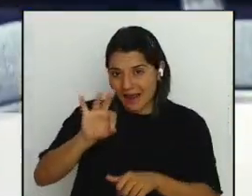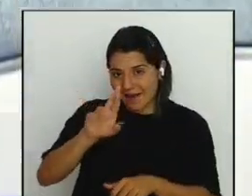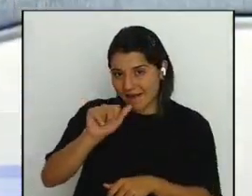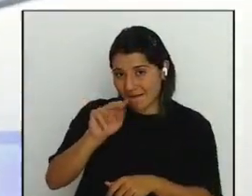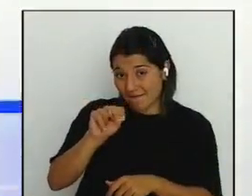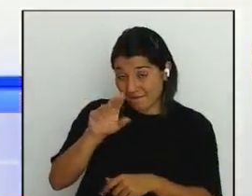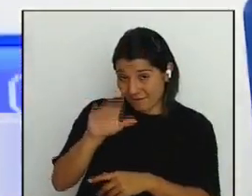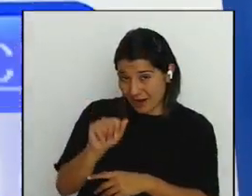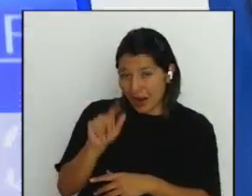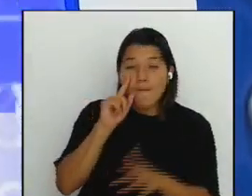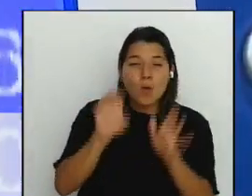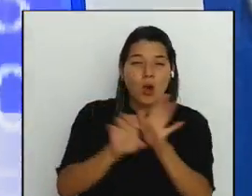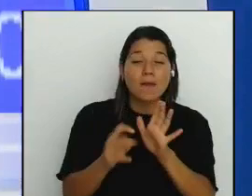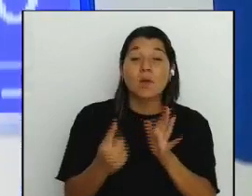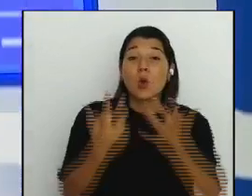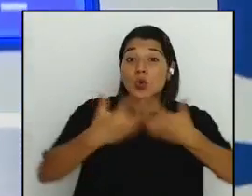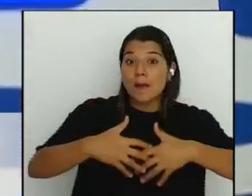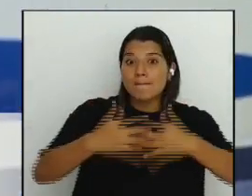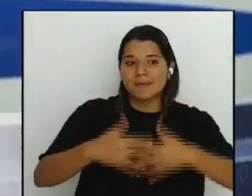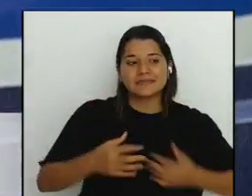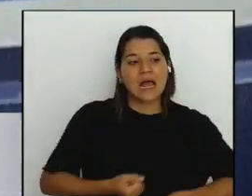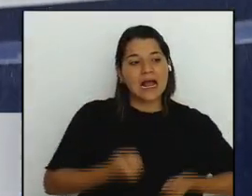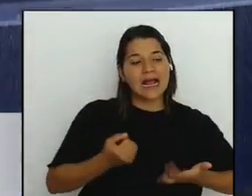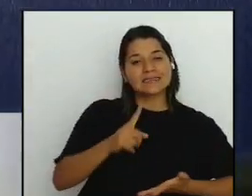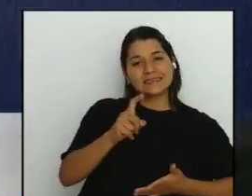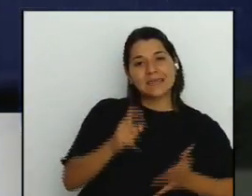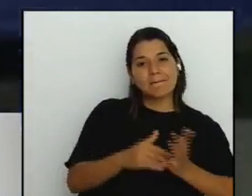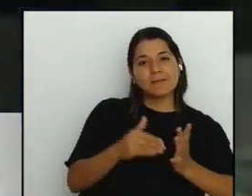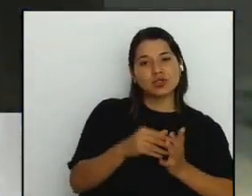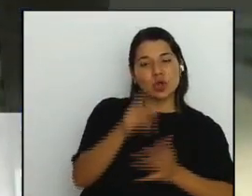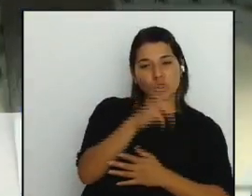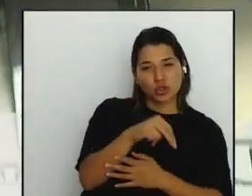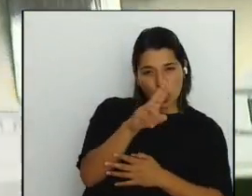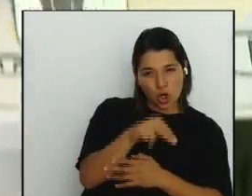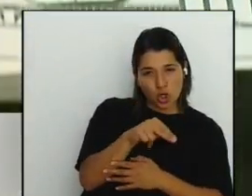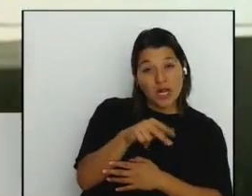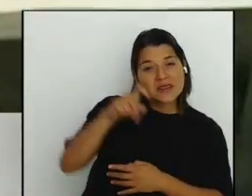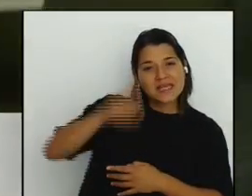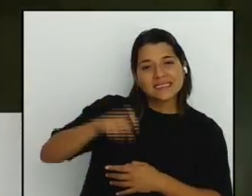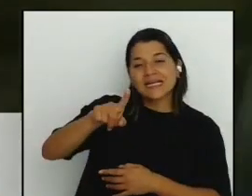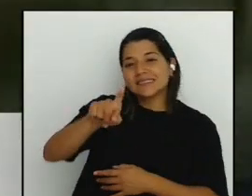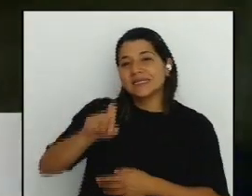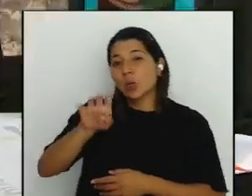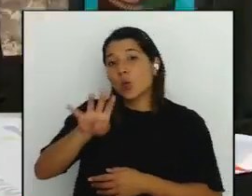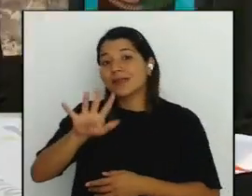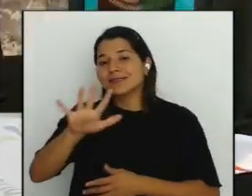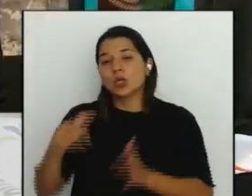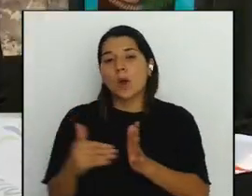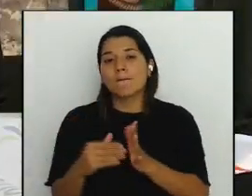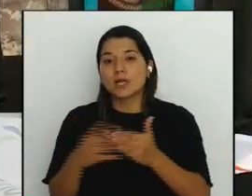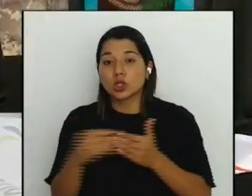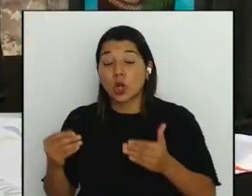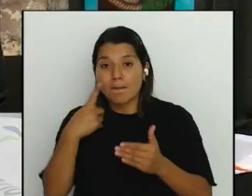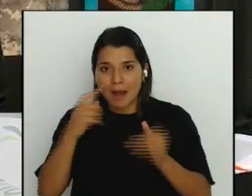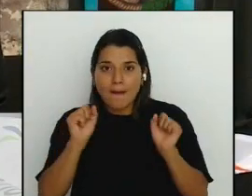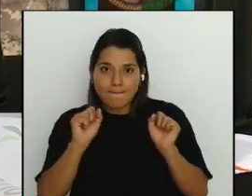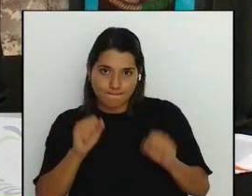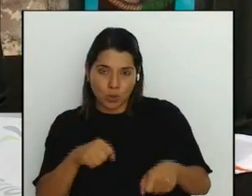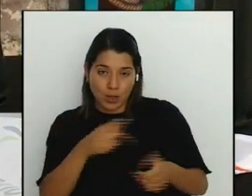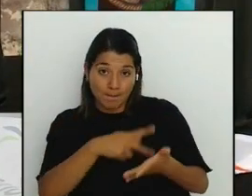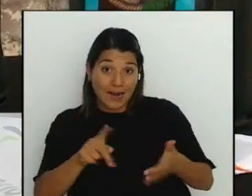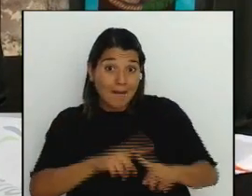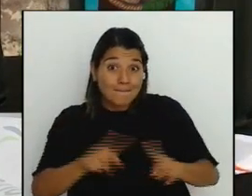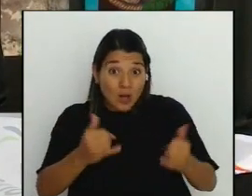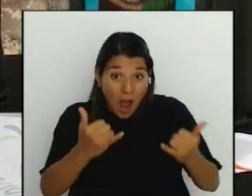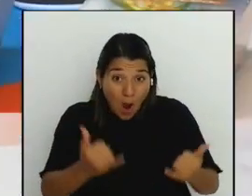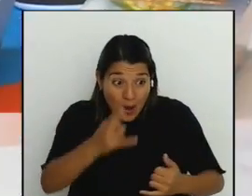100 millones de colones necesitaba cerca de 145 mil dólares para cubrirlos. Hoy la misma empresa necesita